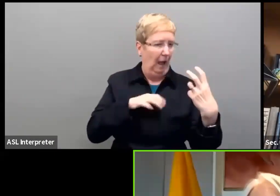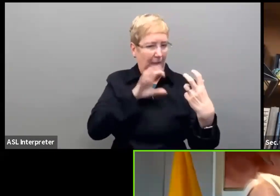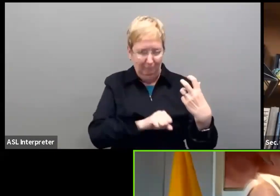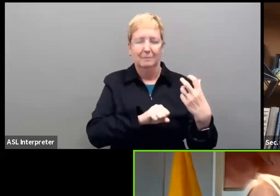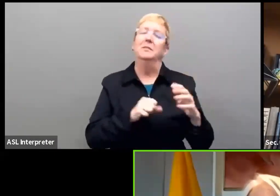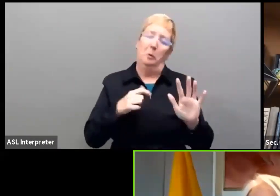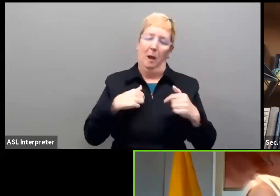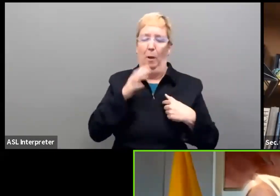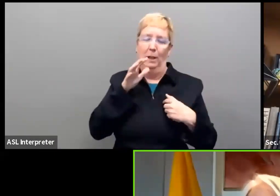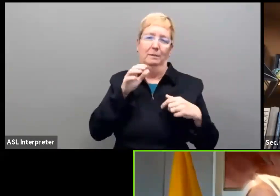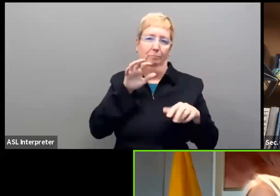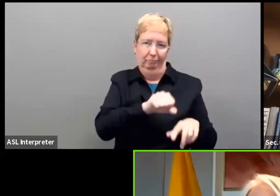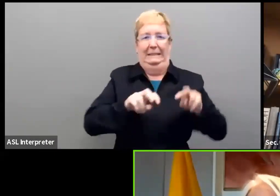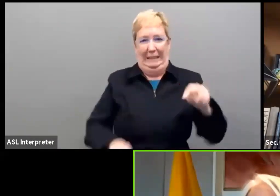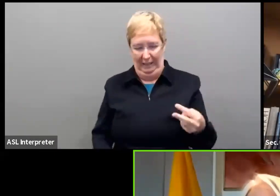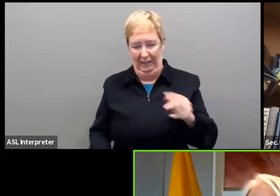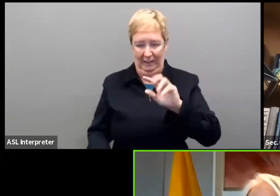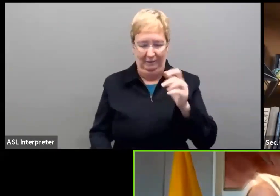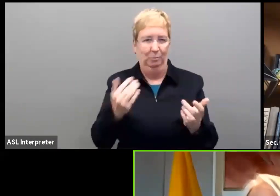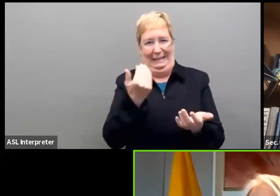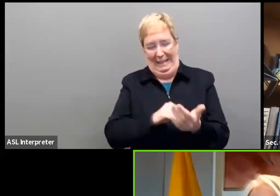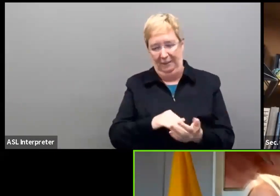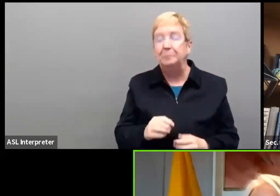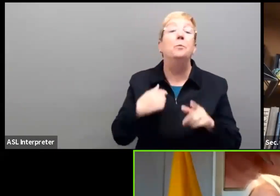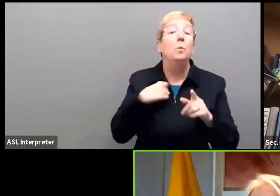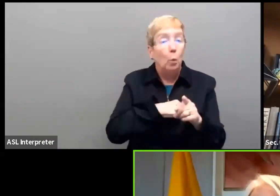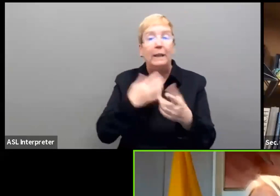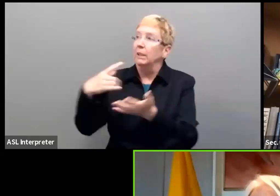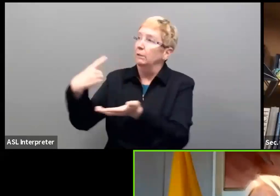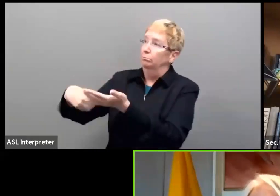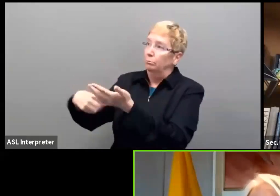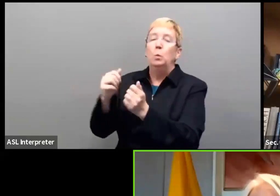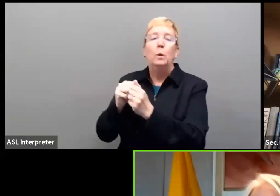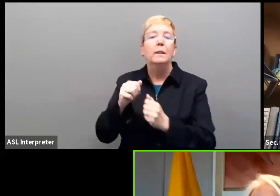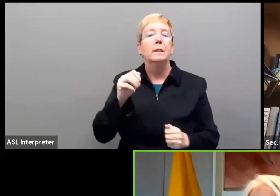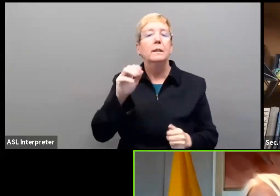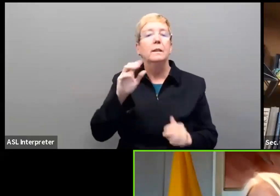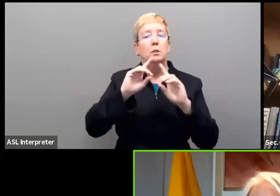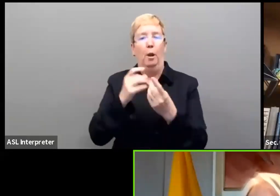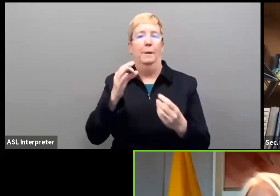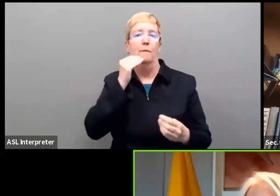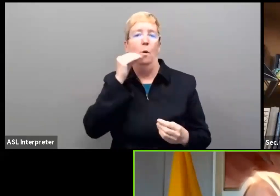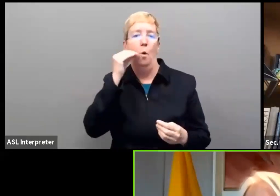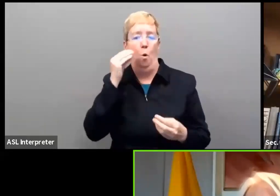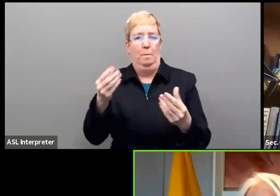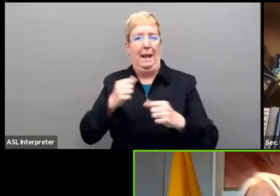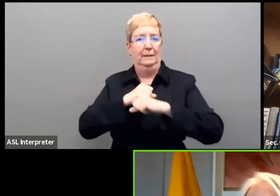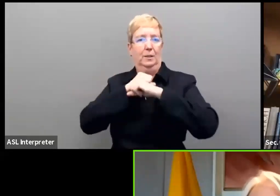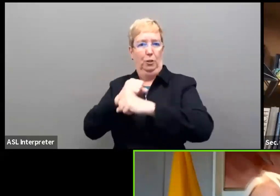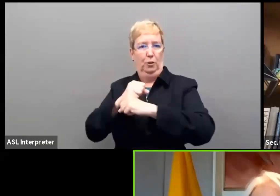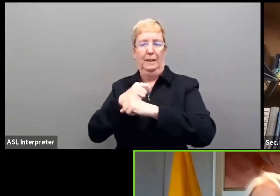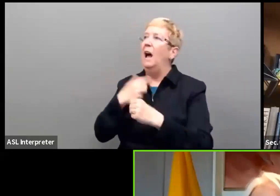¿Puedo contestar la segunda pregunta? Primero, porque supongo que es lo que me viene primero a la mente. Nosotros